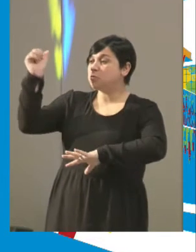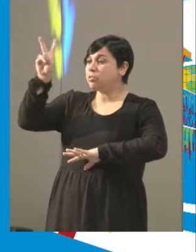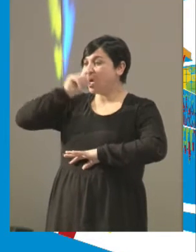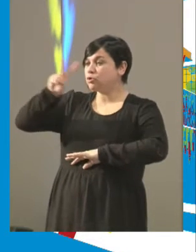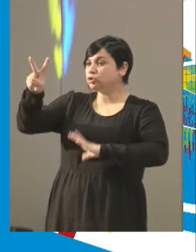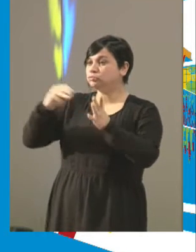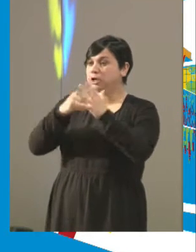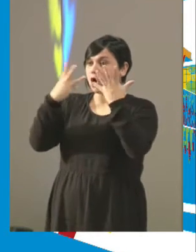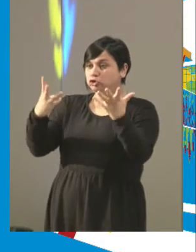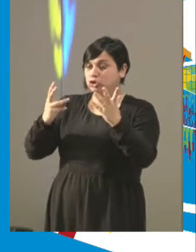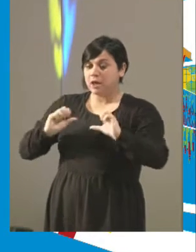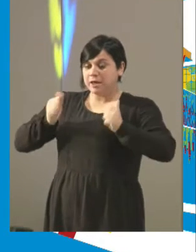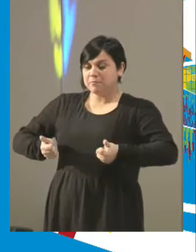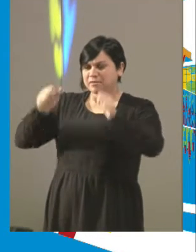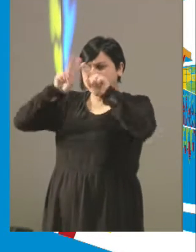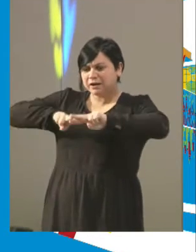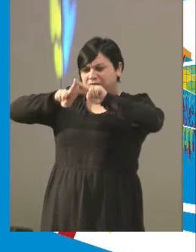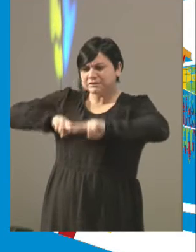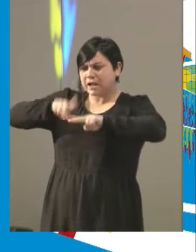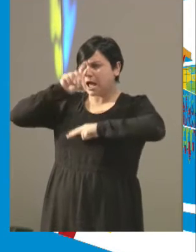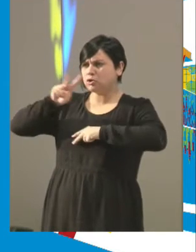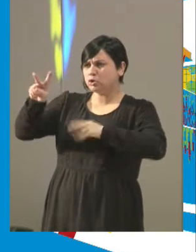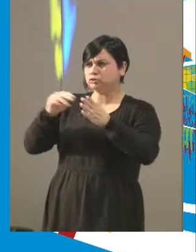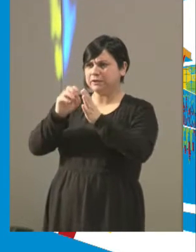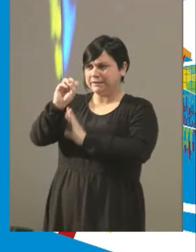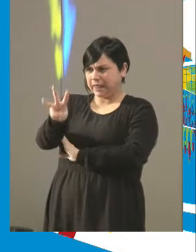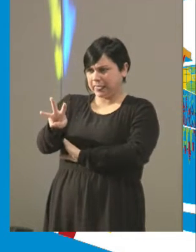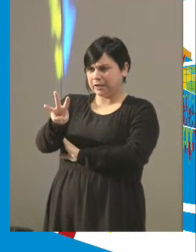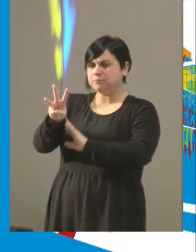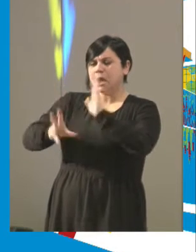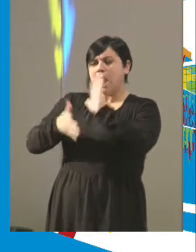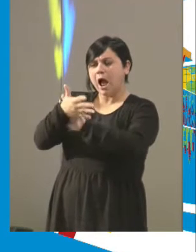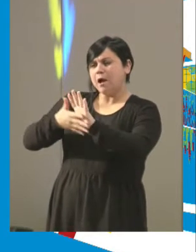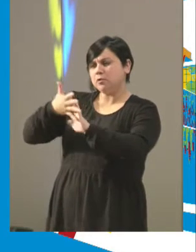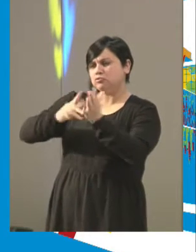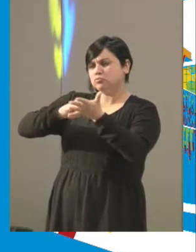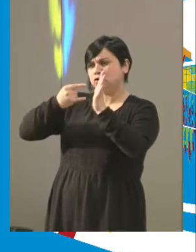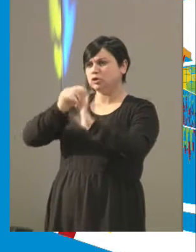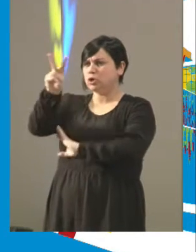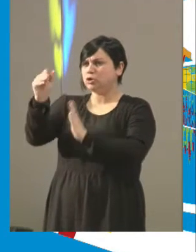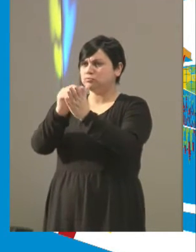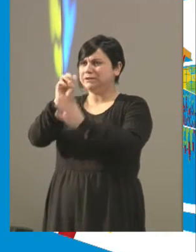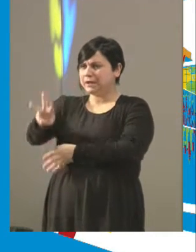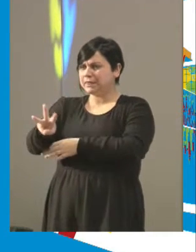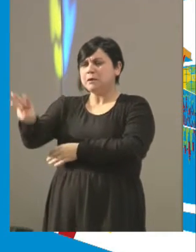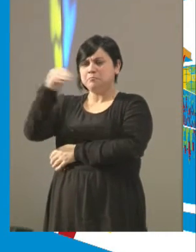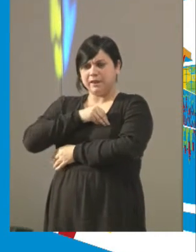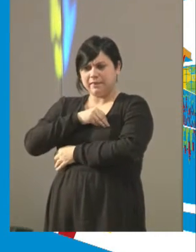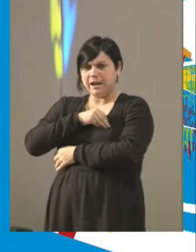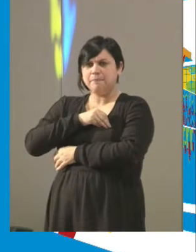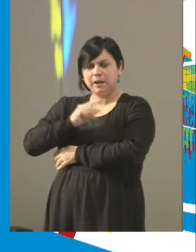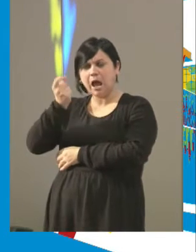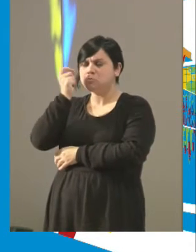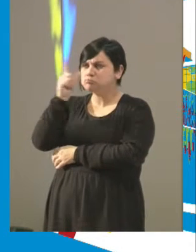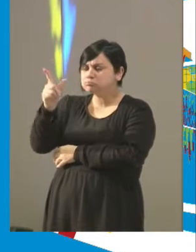que hacía falta empezar a revisarlo en el 2013. Y yo creo que en ese sentido estamos hablando de un proyecto de 2013 que merece la pena tener en cuenta el